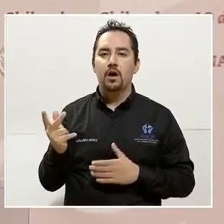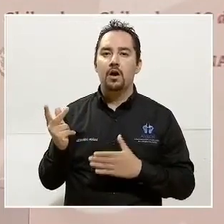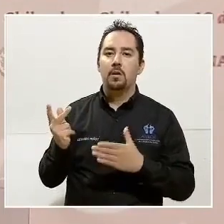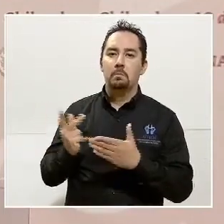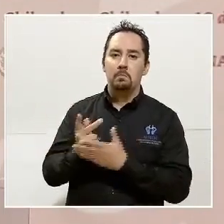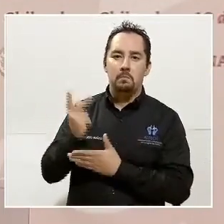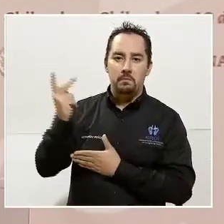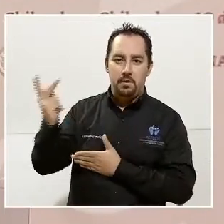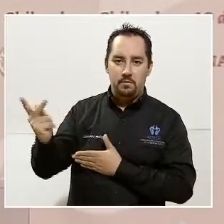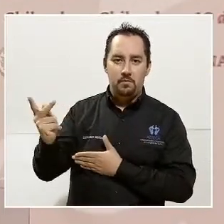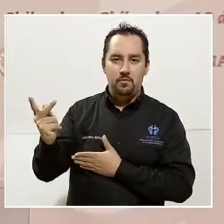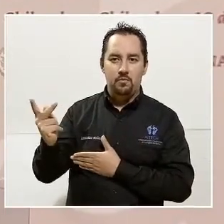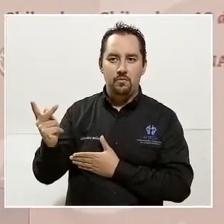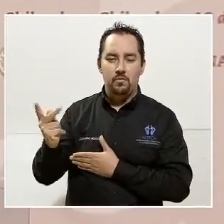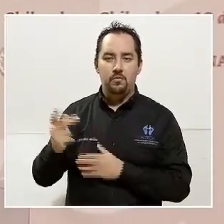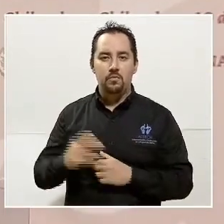reconocimiento,